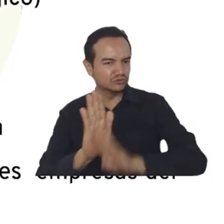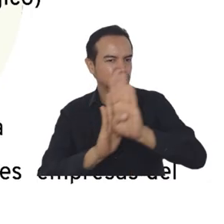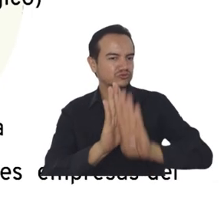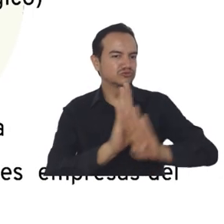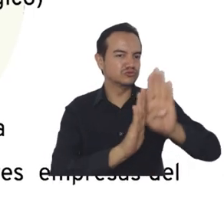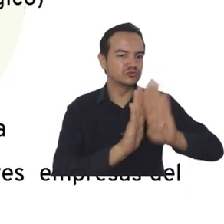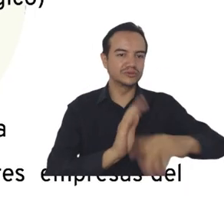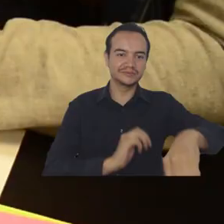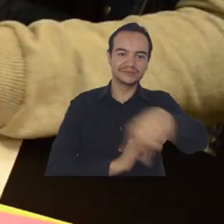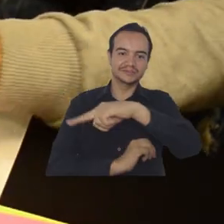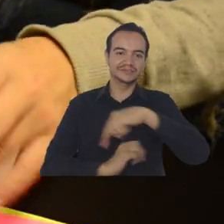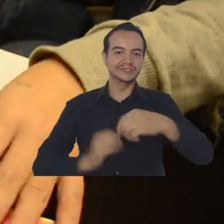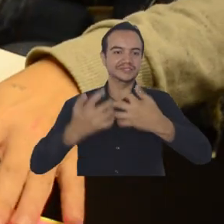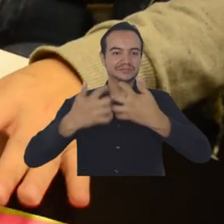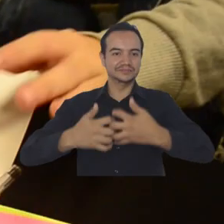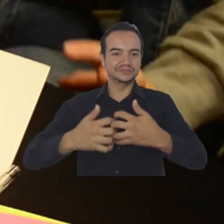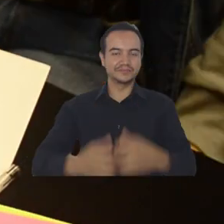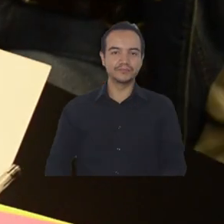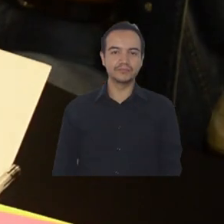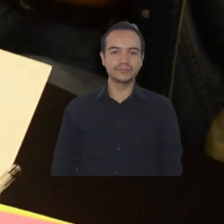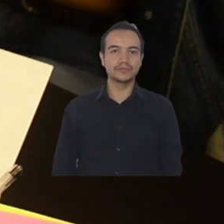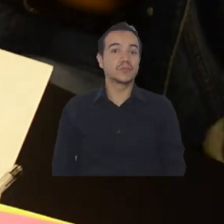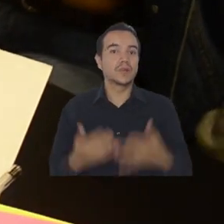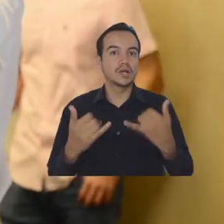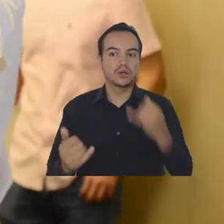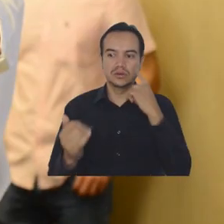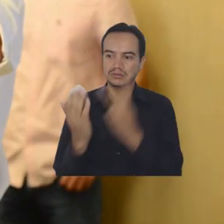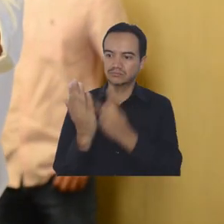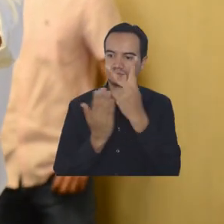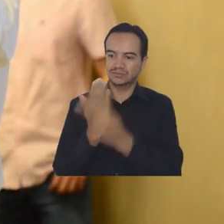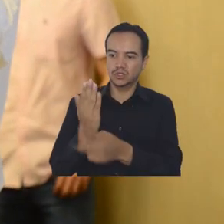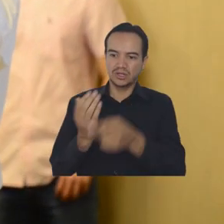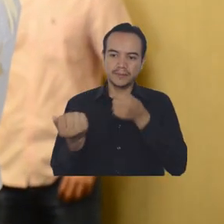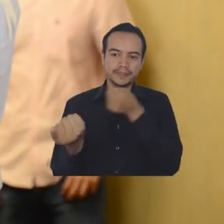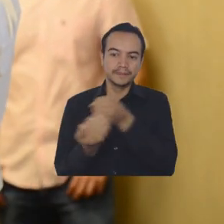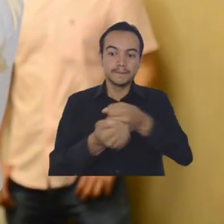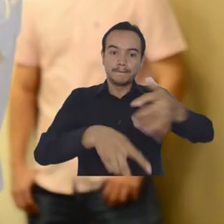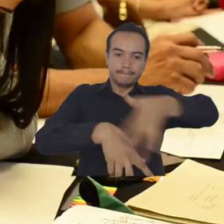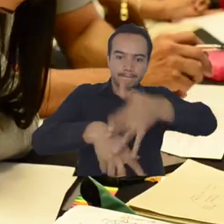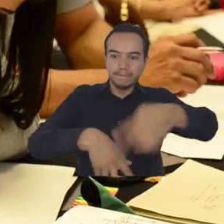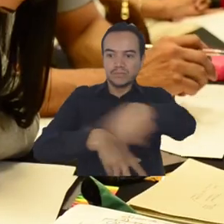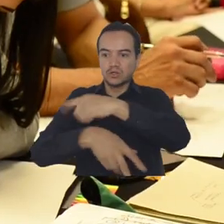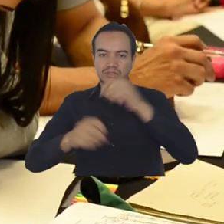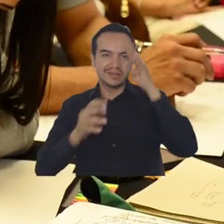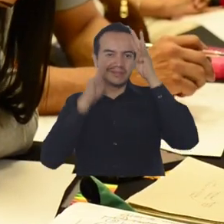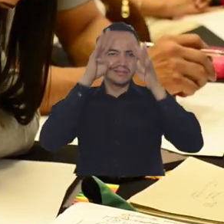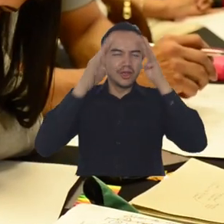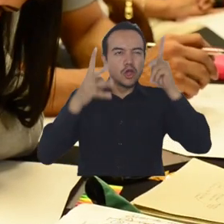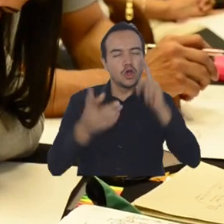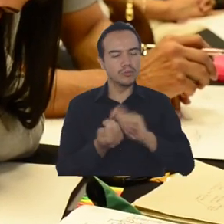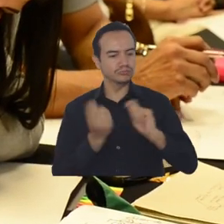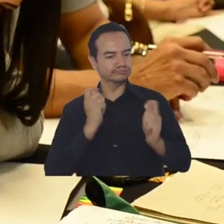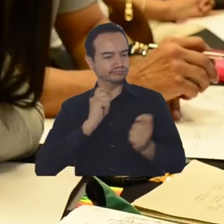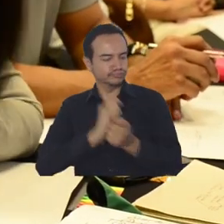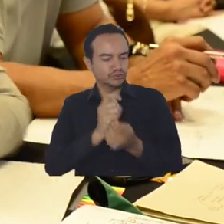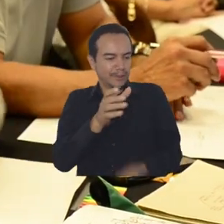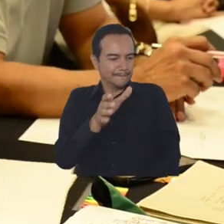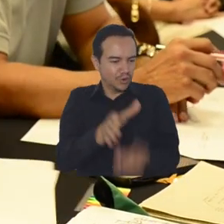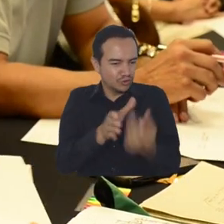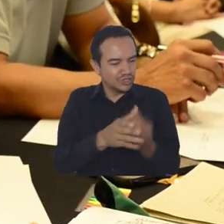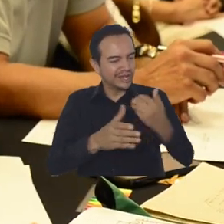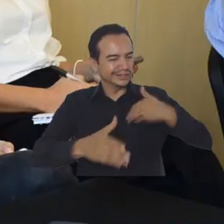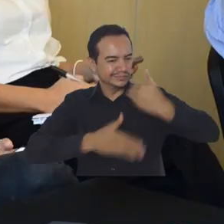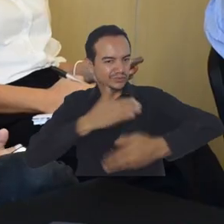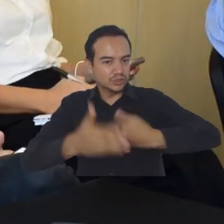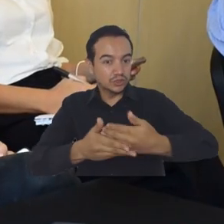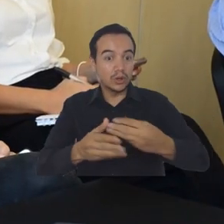y el tejido empresarial. El proyecto ha motivado a que se atrevan a innovar en herramientas de comercialización, producción y el mejoramiento de sus